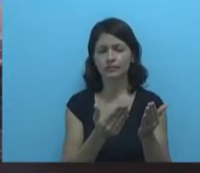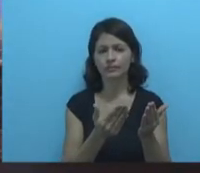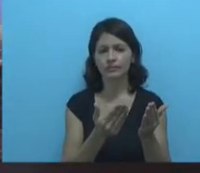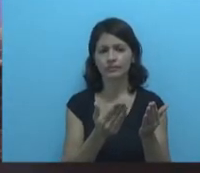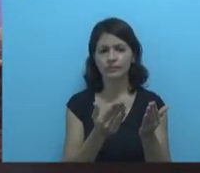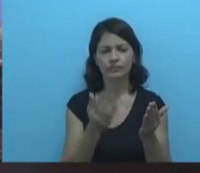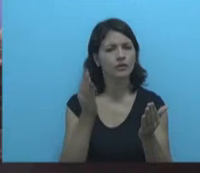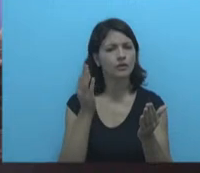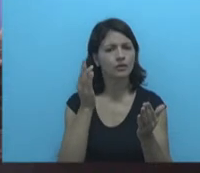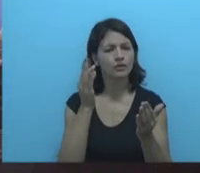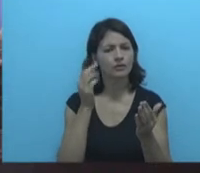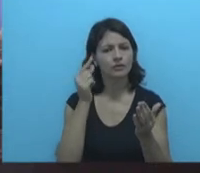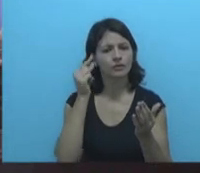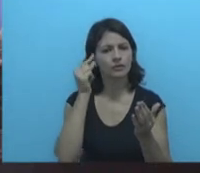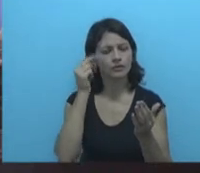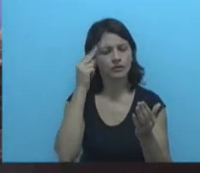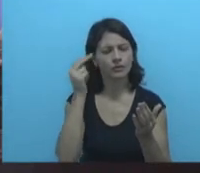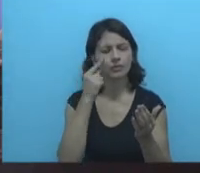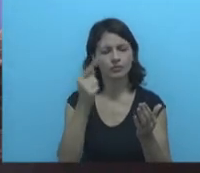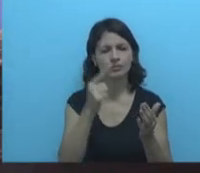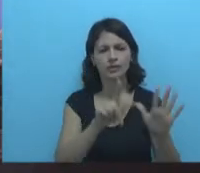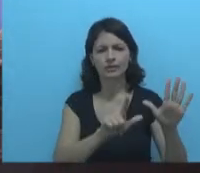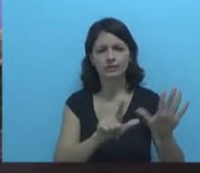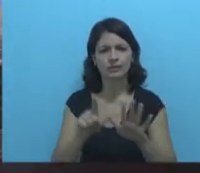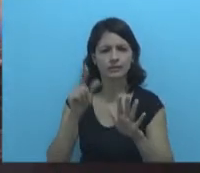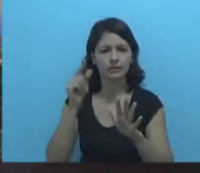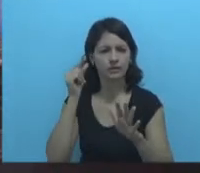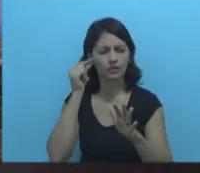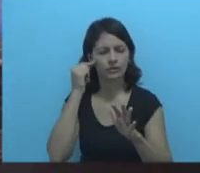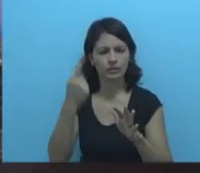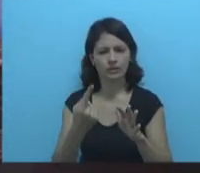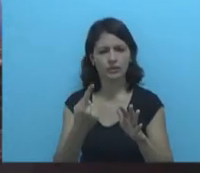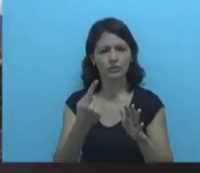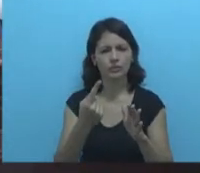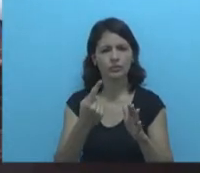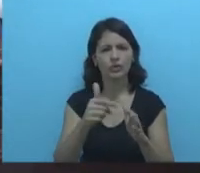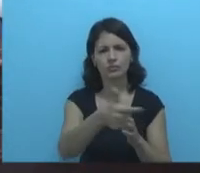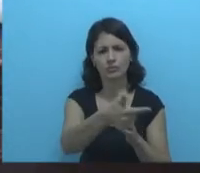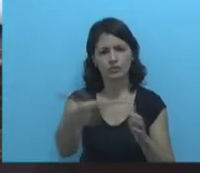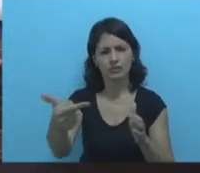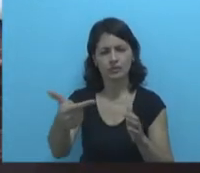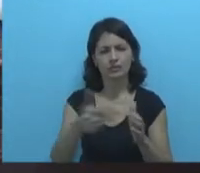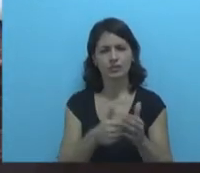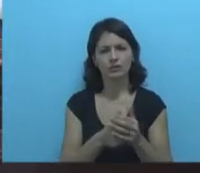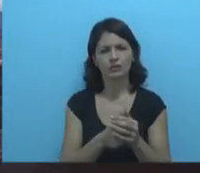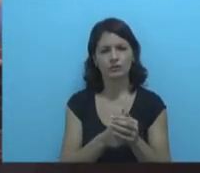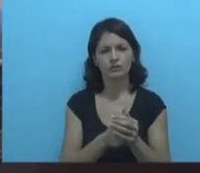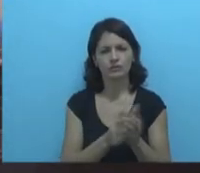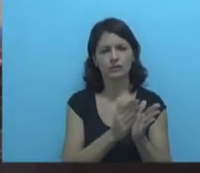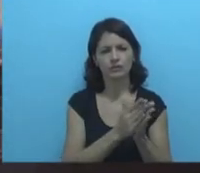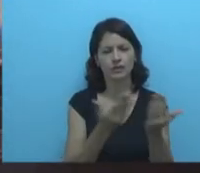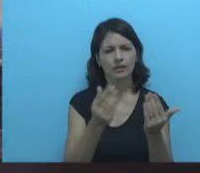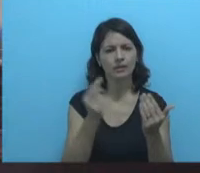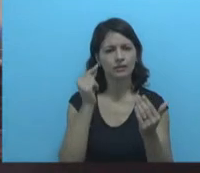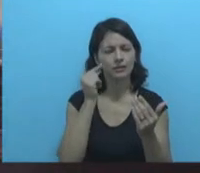sesiones. Expediente 39.731, diputado Cándido, preferencia para una sesión.